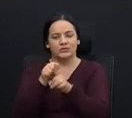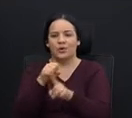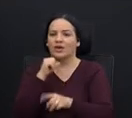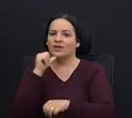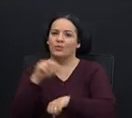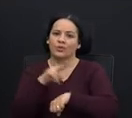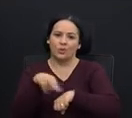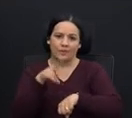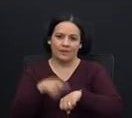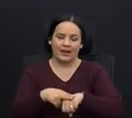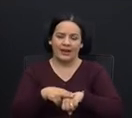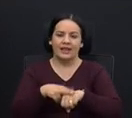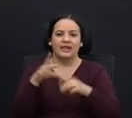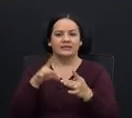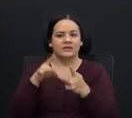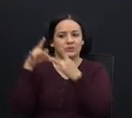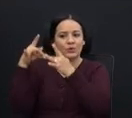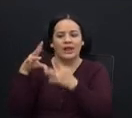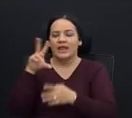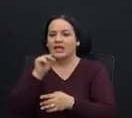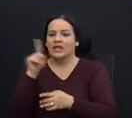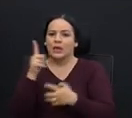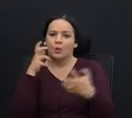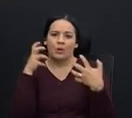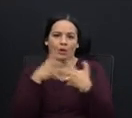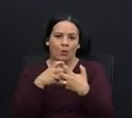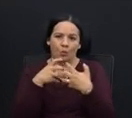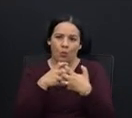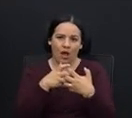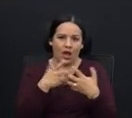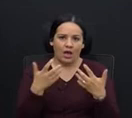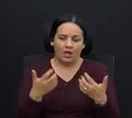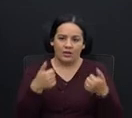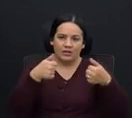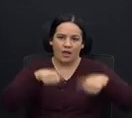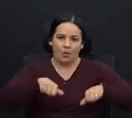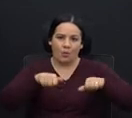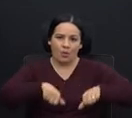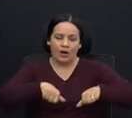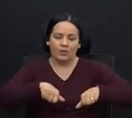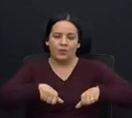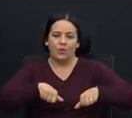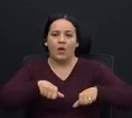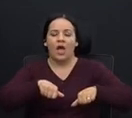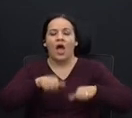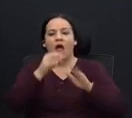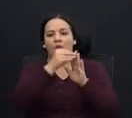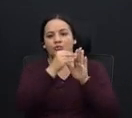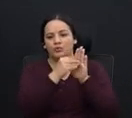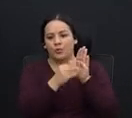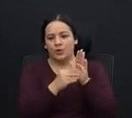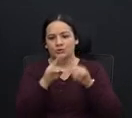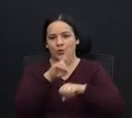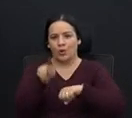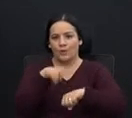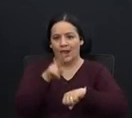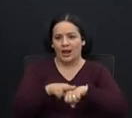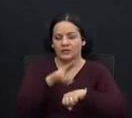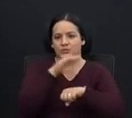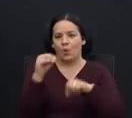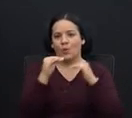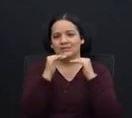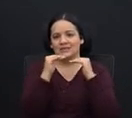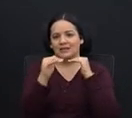absolutamente excepcional y que no encuadra de modo alguno dentro de los supuestos normales o